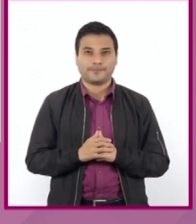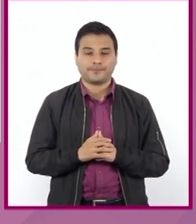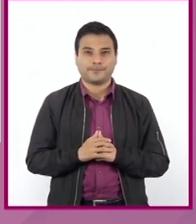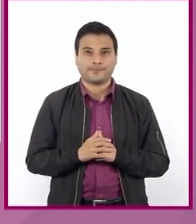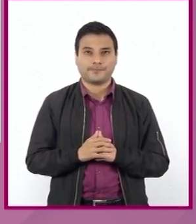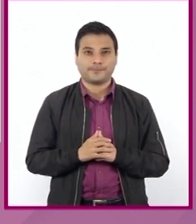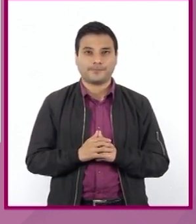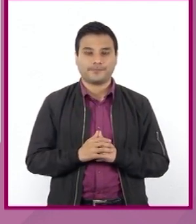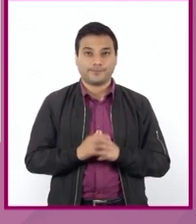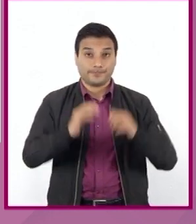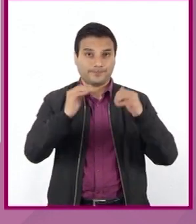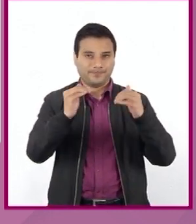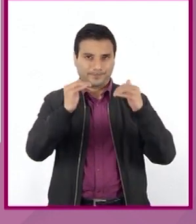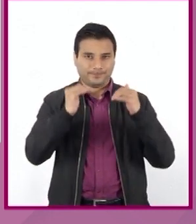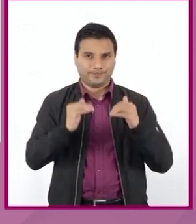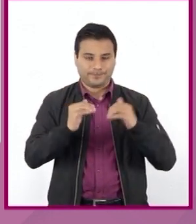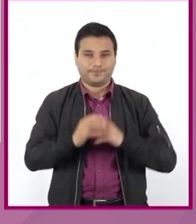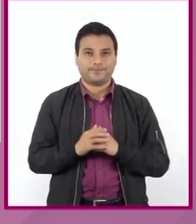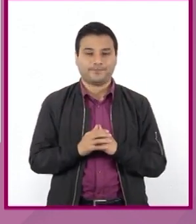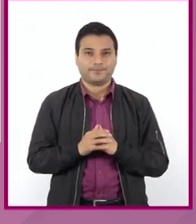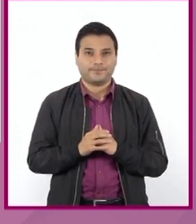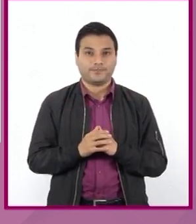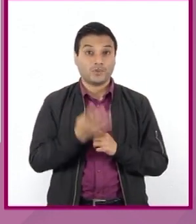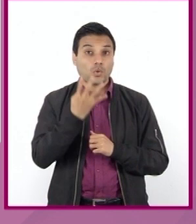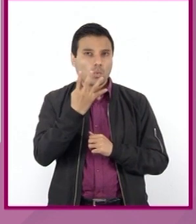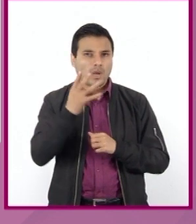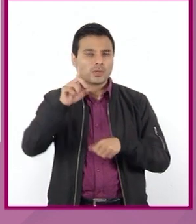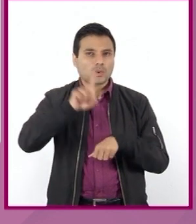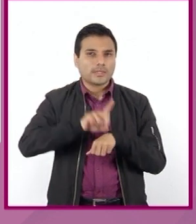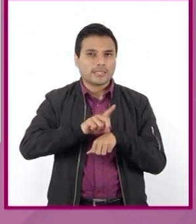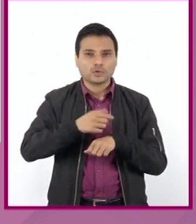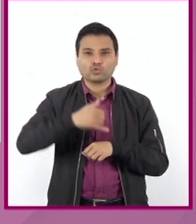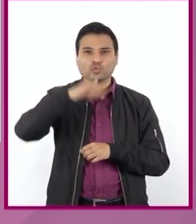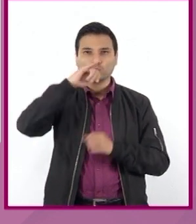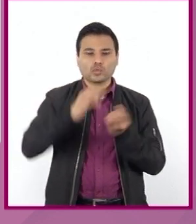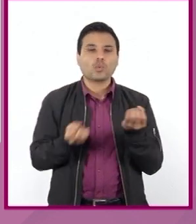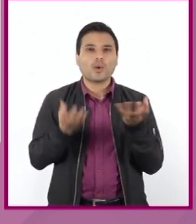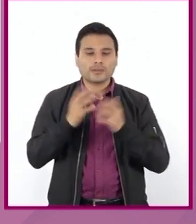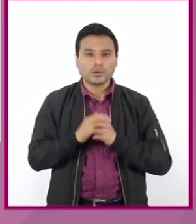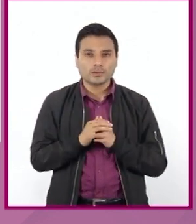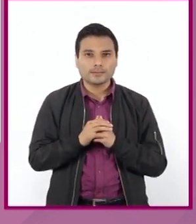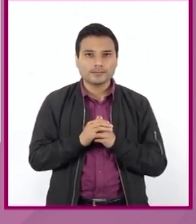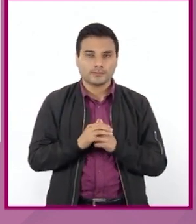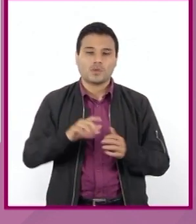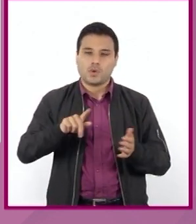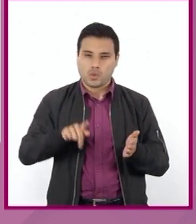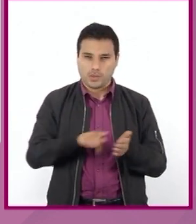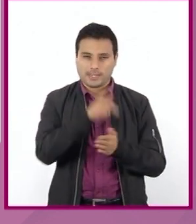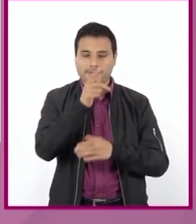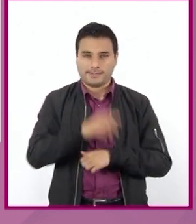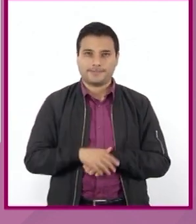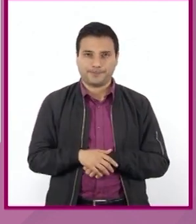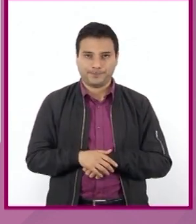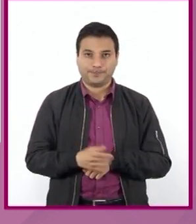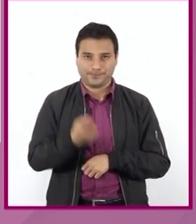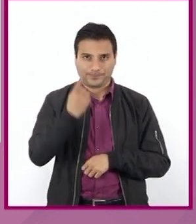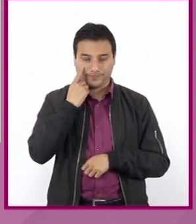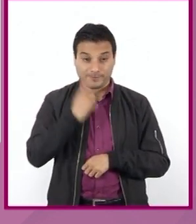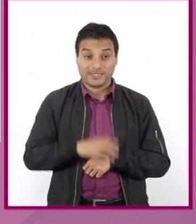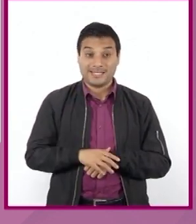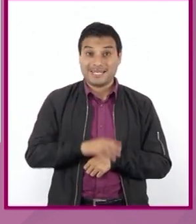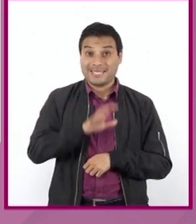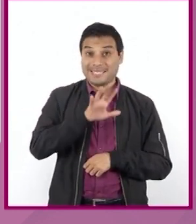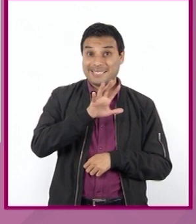¿Cuál es la cantidad de azúcar total que se consume en el cuarto día? Nuevamente multiplicamos la cantidad de